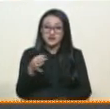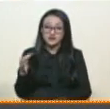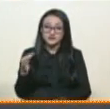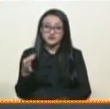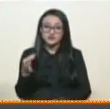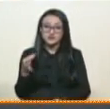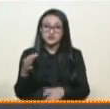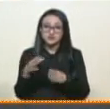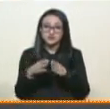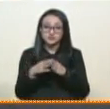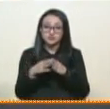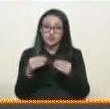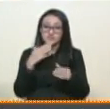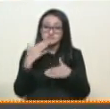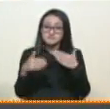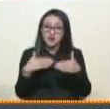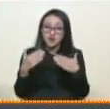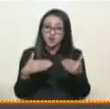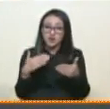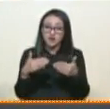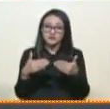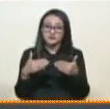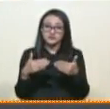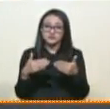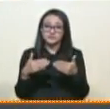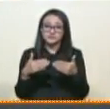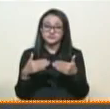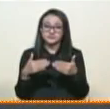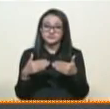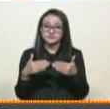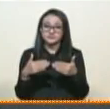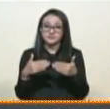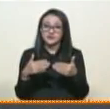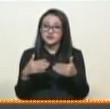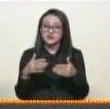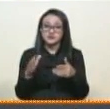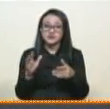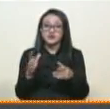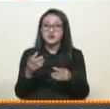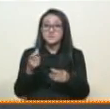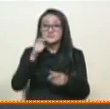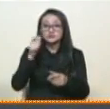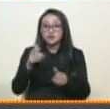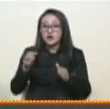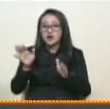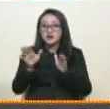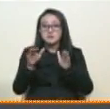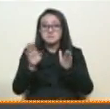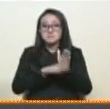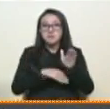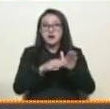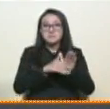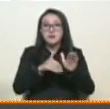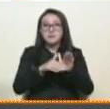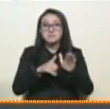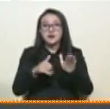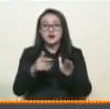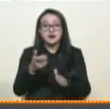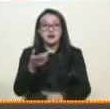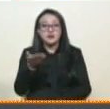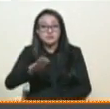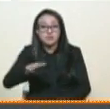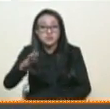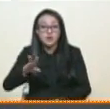se va mejorando ese registro, ¿por qué? Porque, bueno, se van excluyendo los fallecidos, se van ingresando